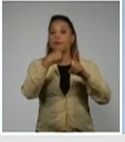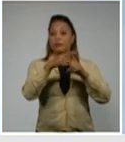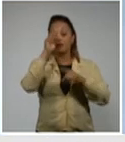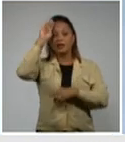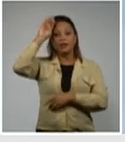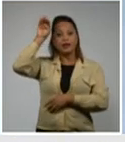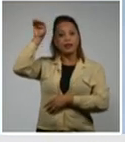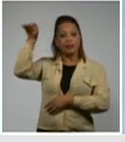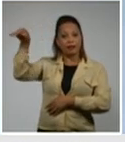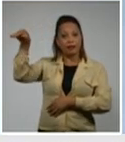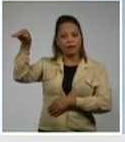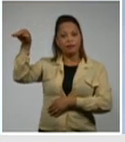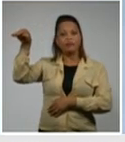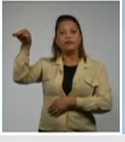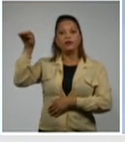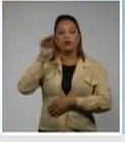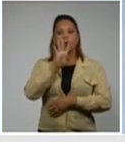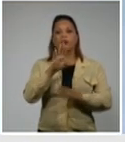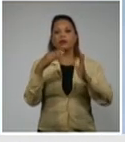además